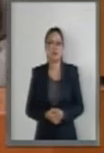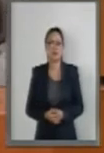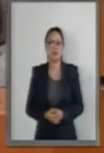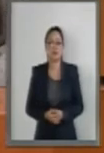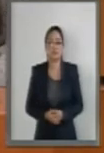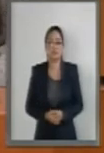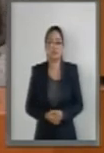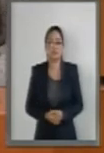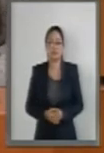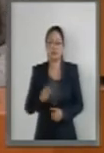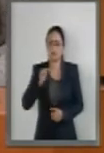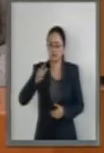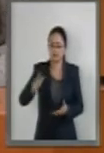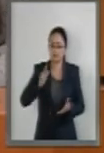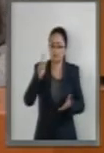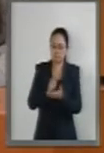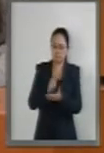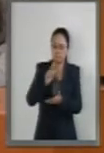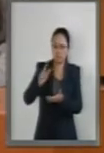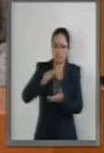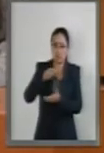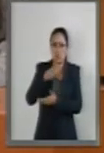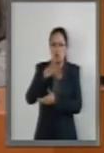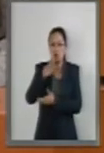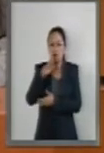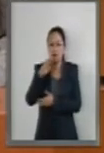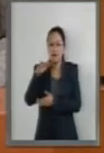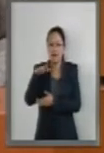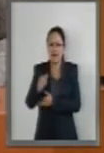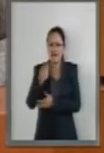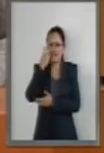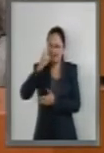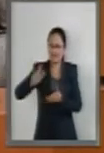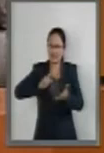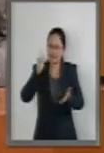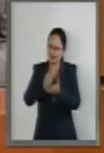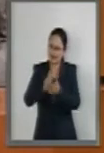La llamada reforma urbana es una gran reforma porque